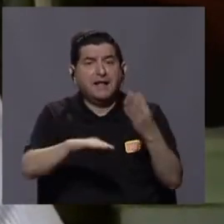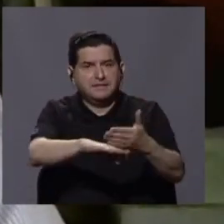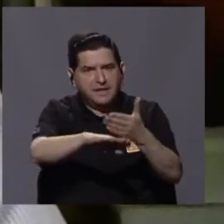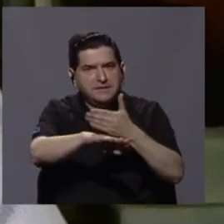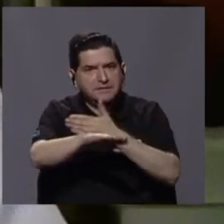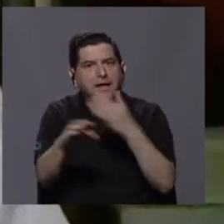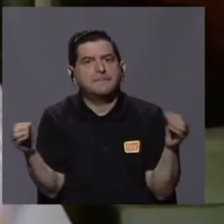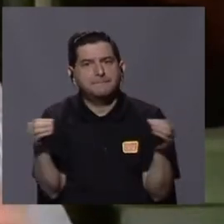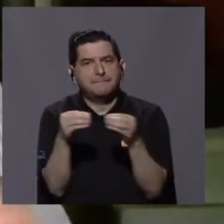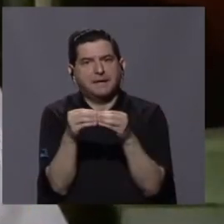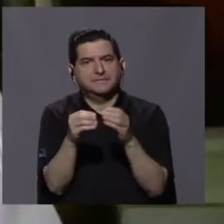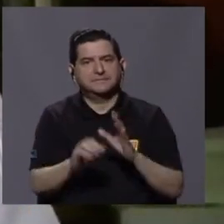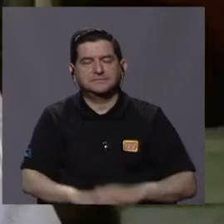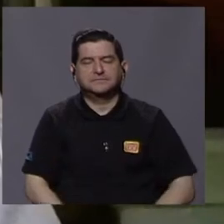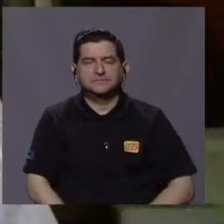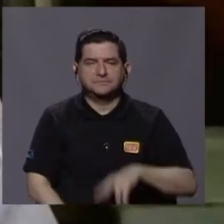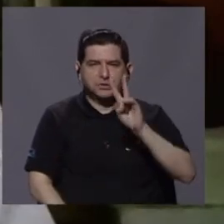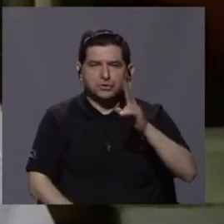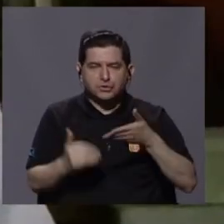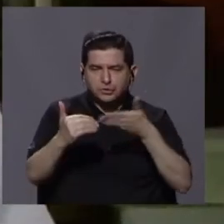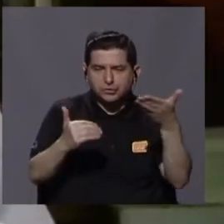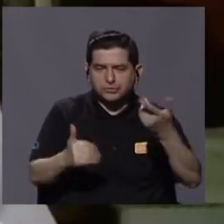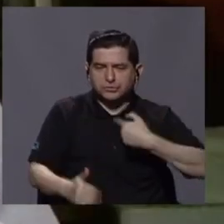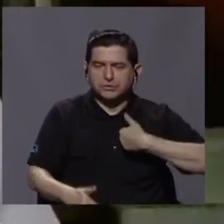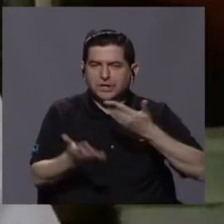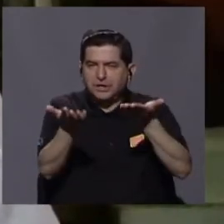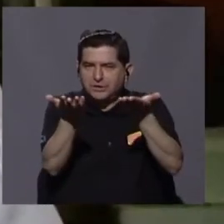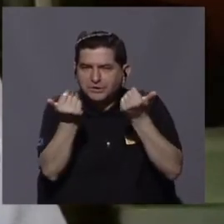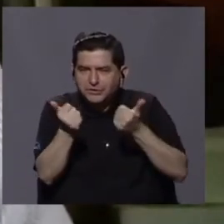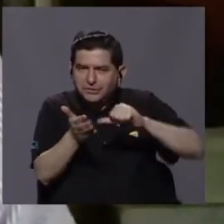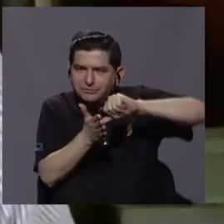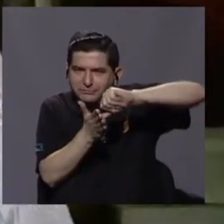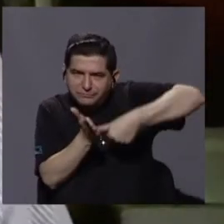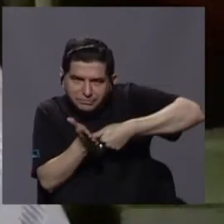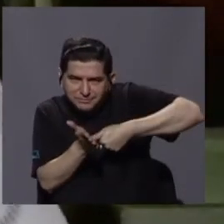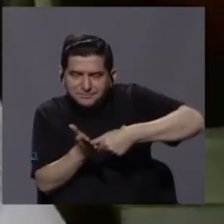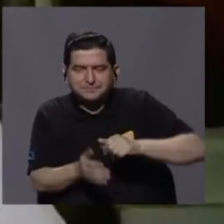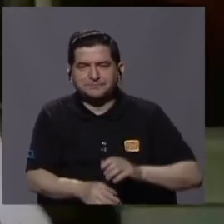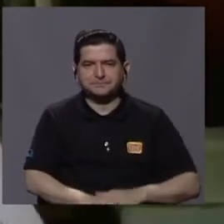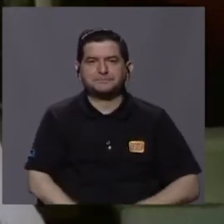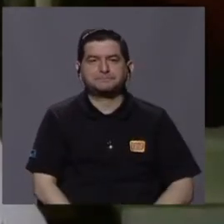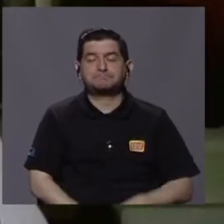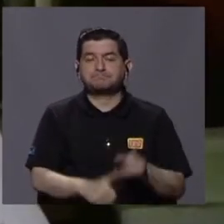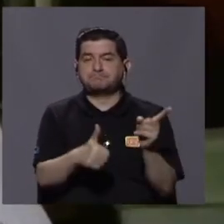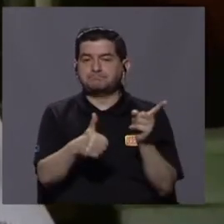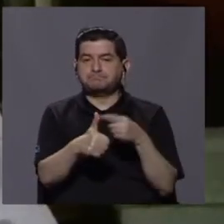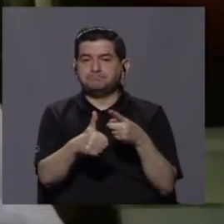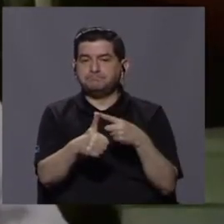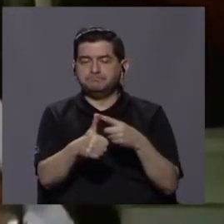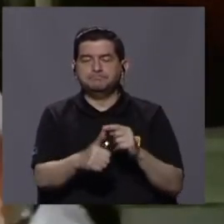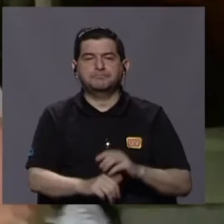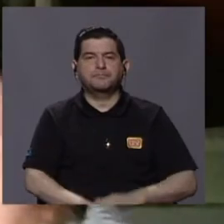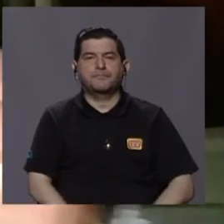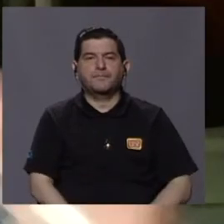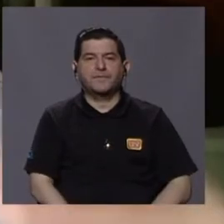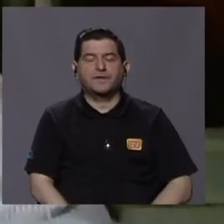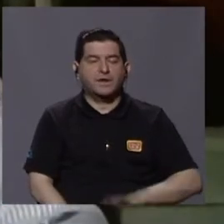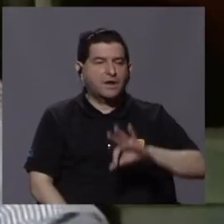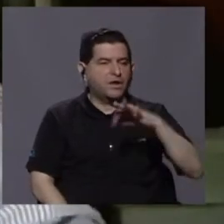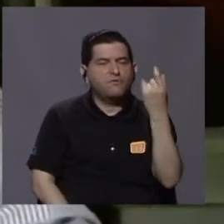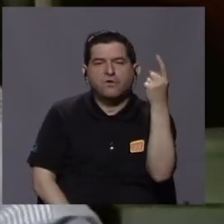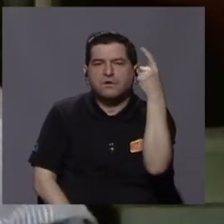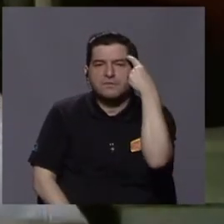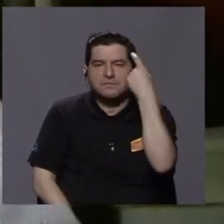ella dos puntos quiero hacer quiero hacer resaltar quiero resaltar en esto primero el modo de pensar